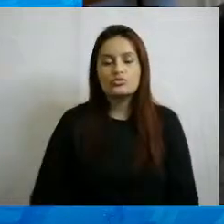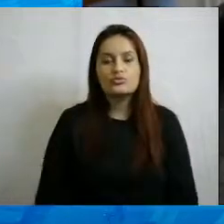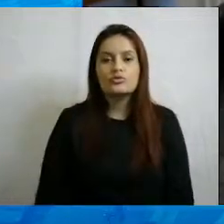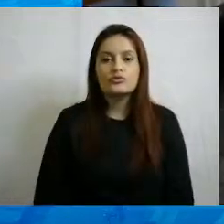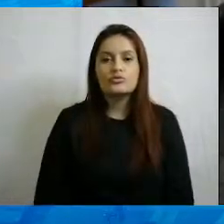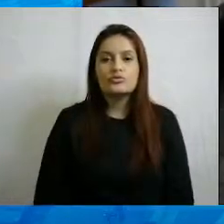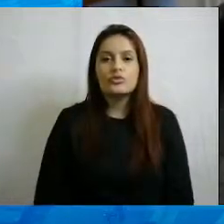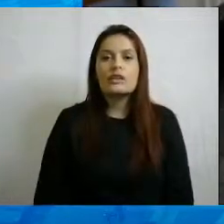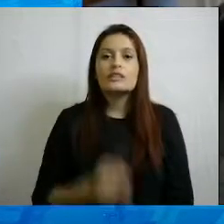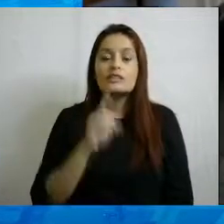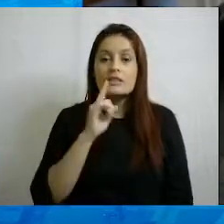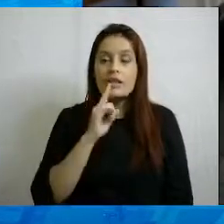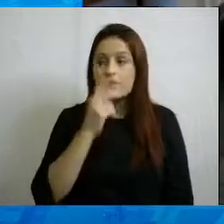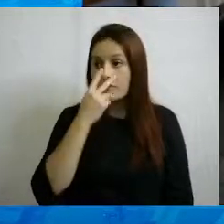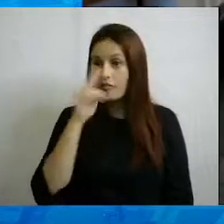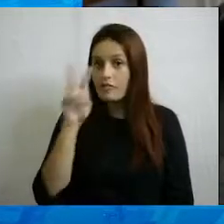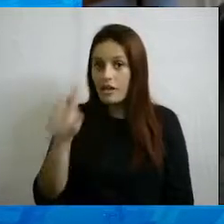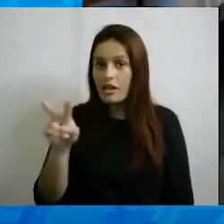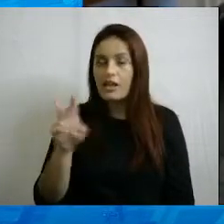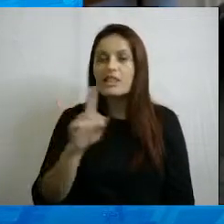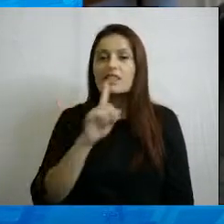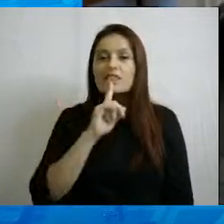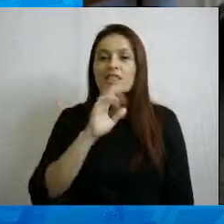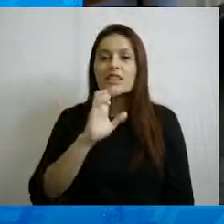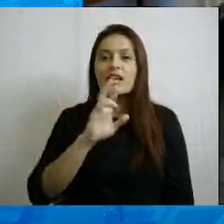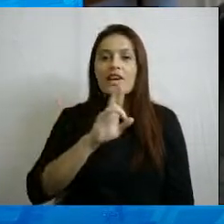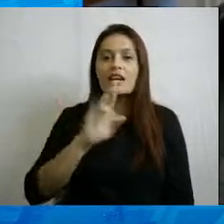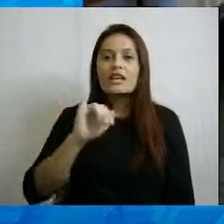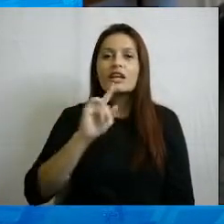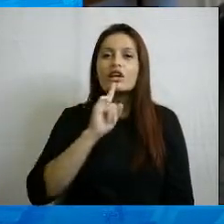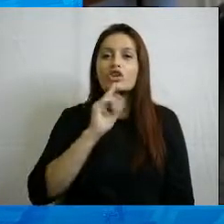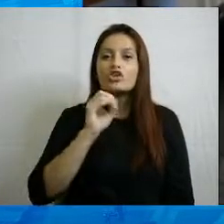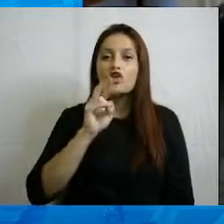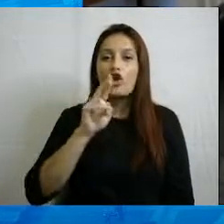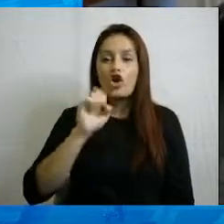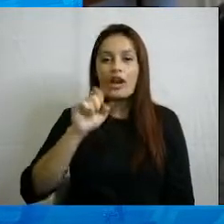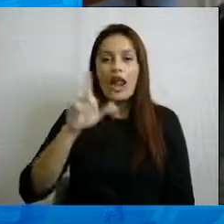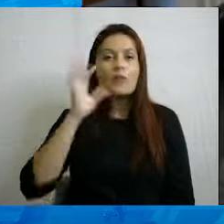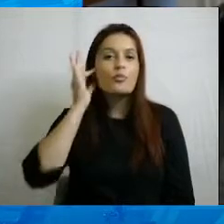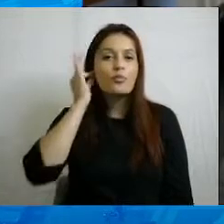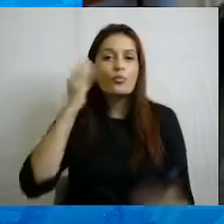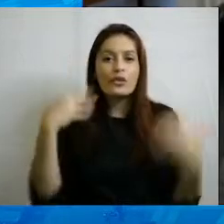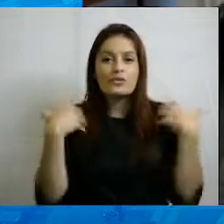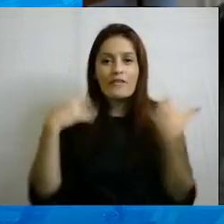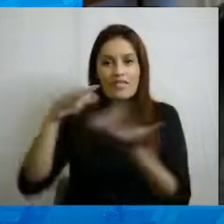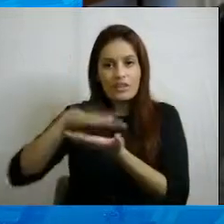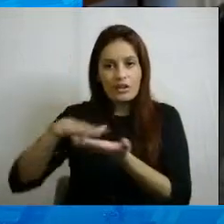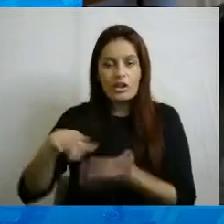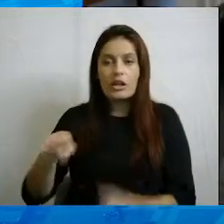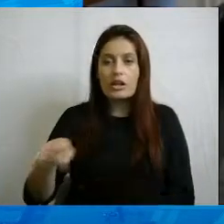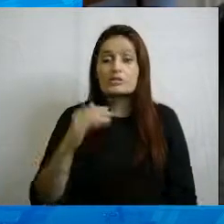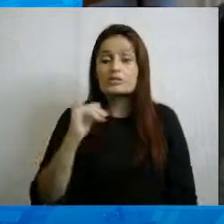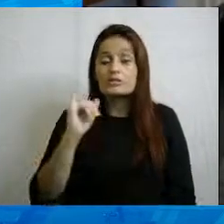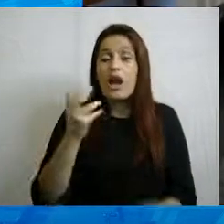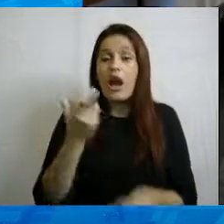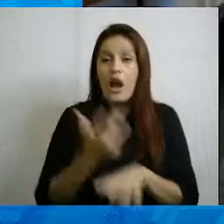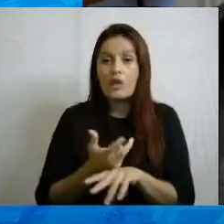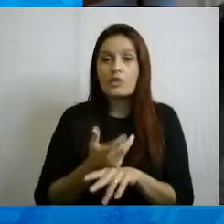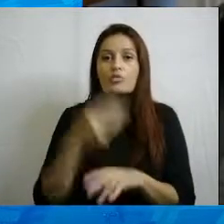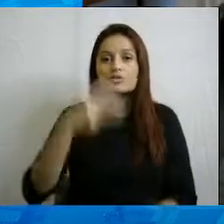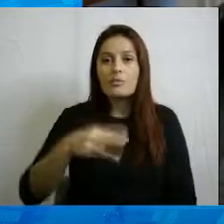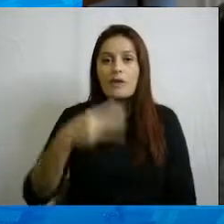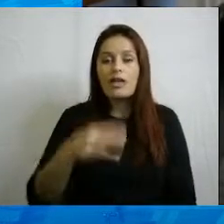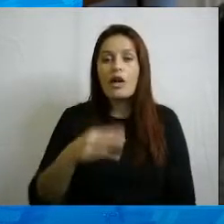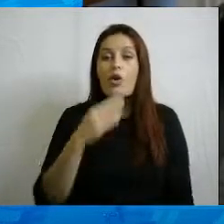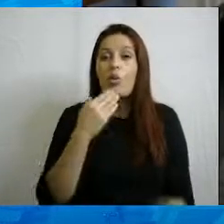hemos estado presentes también con la territorial, entonces hay un trabajo de presencia en el municipio. Cuando